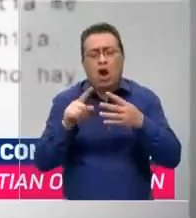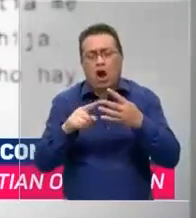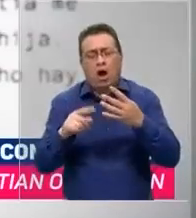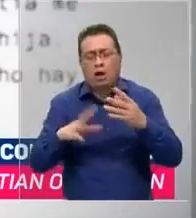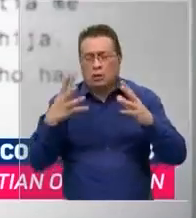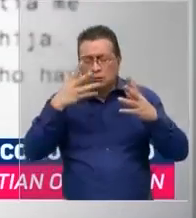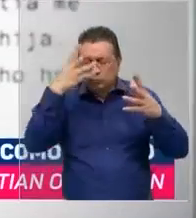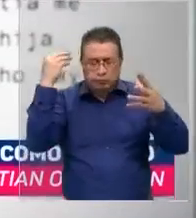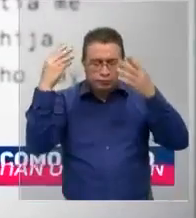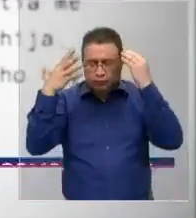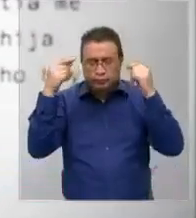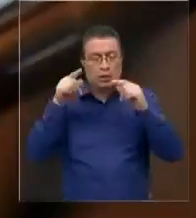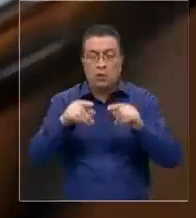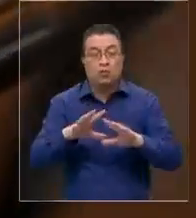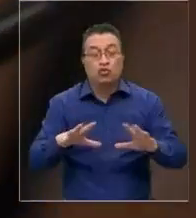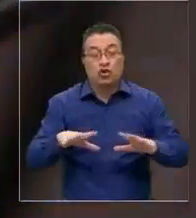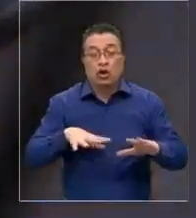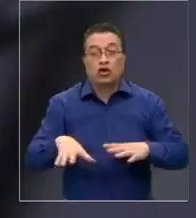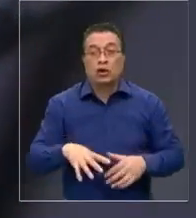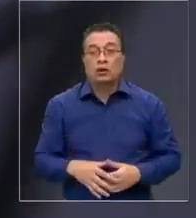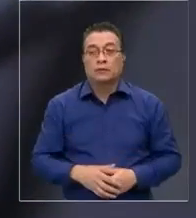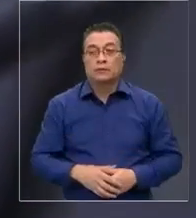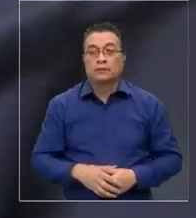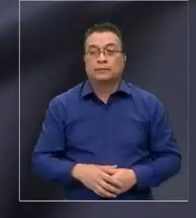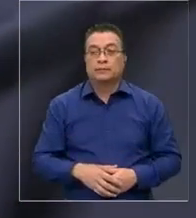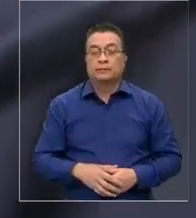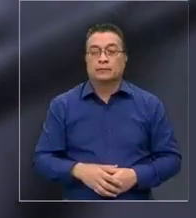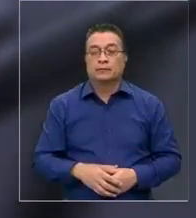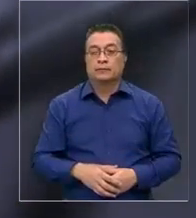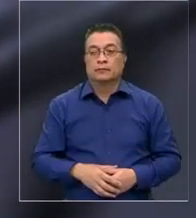no recuerdo desde ese minuto.